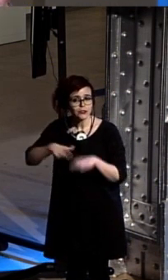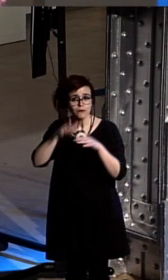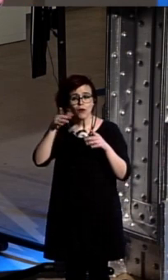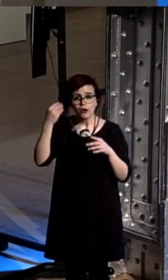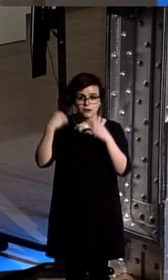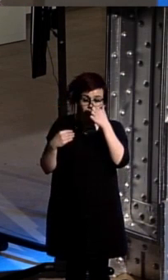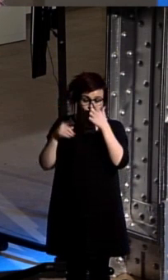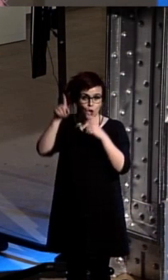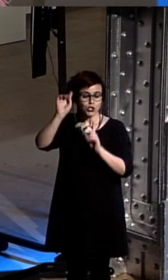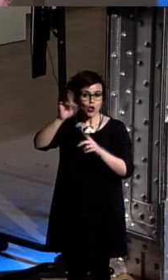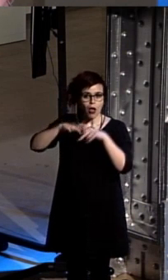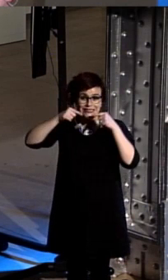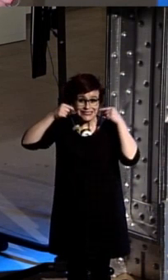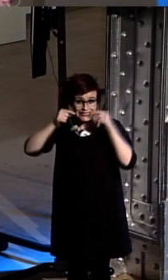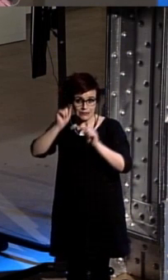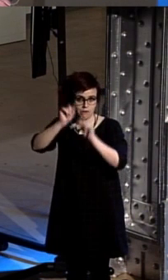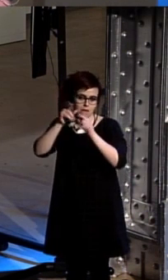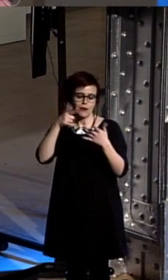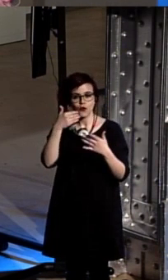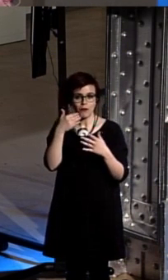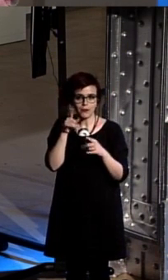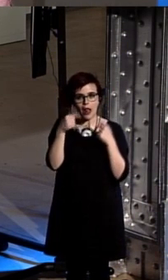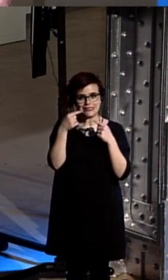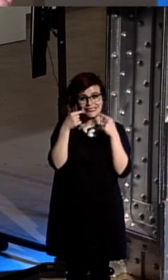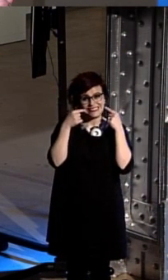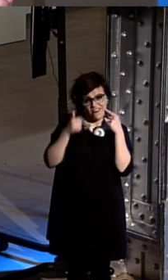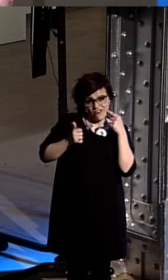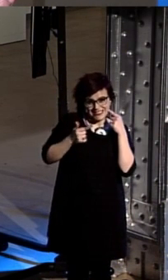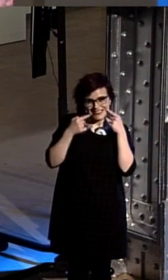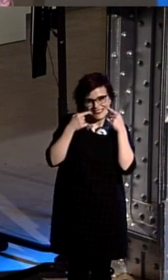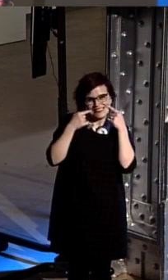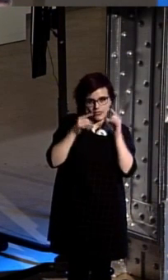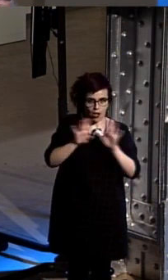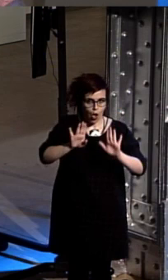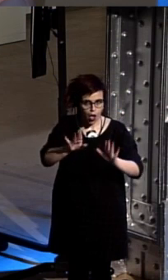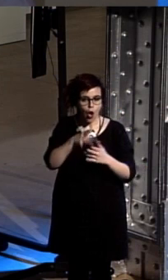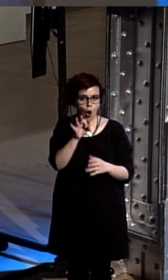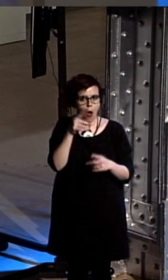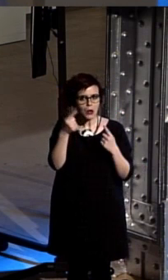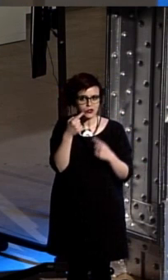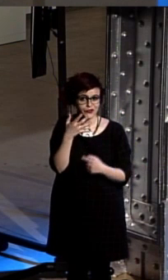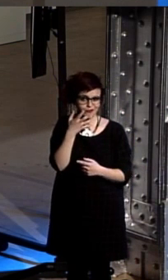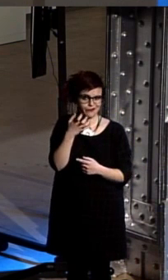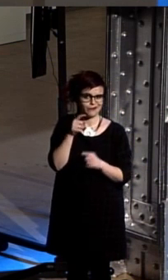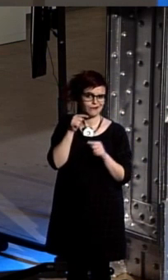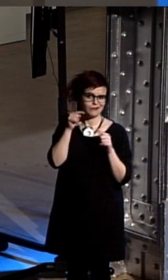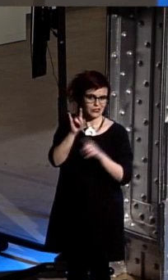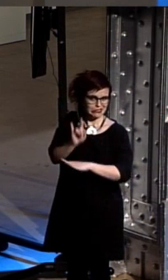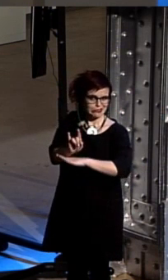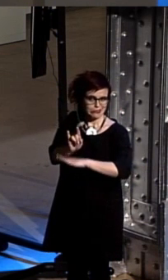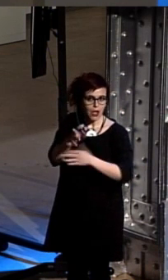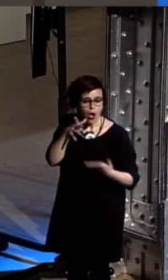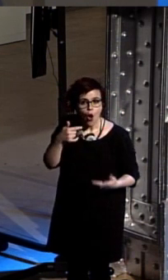no solamente medimos las sonrisas, porque hay sonrisas falsas y hay sonrisas que pueden ser sonrisas miserables que intentan engañar a la